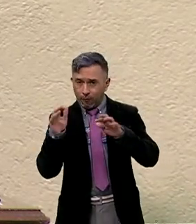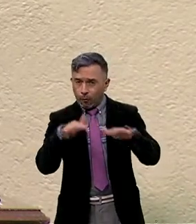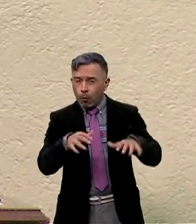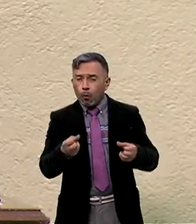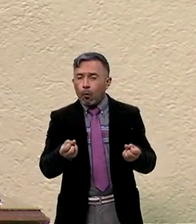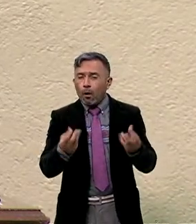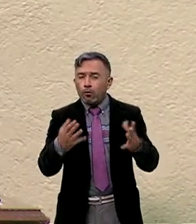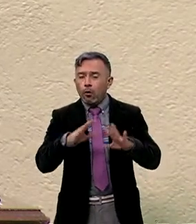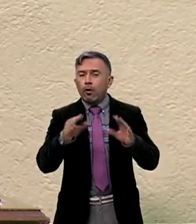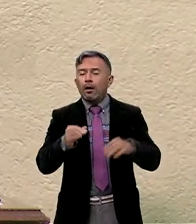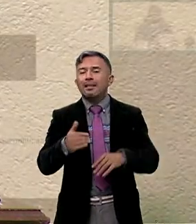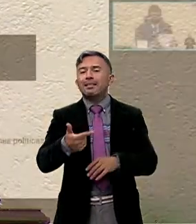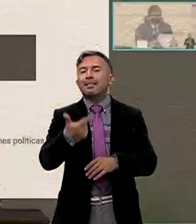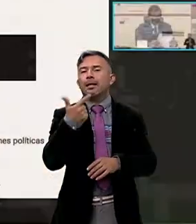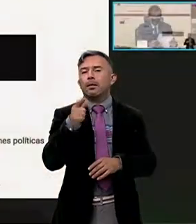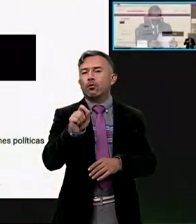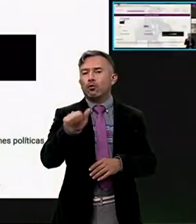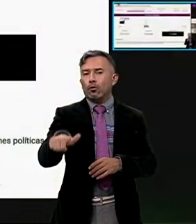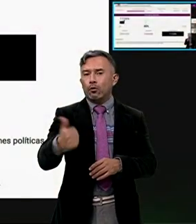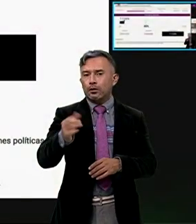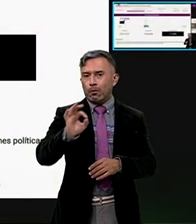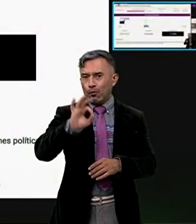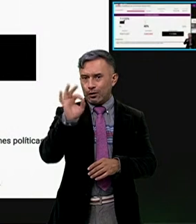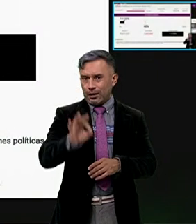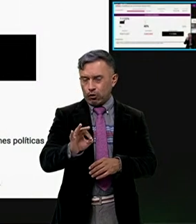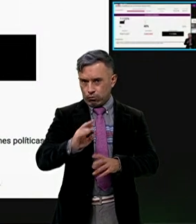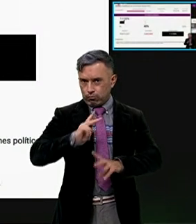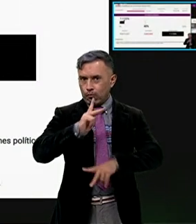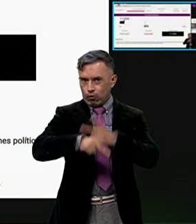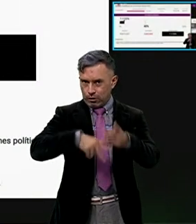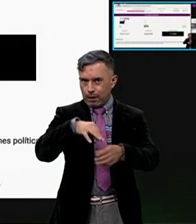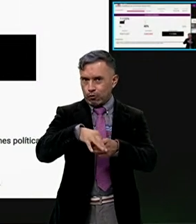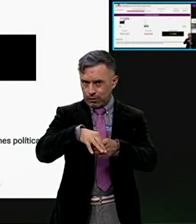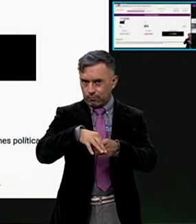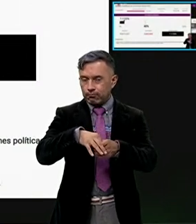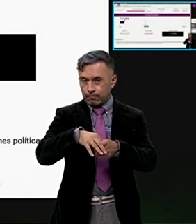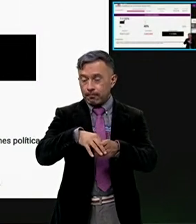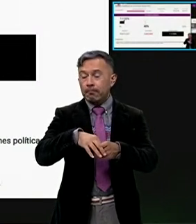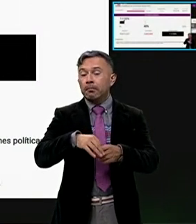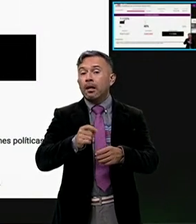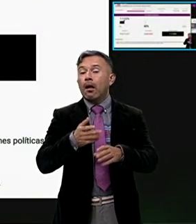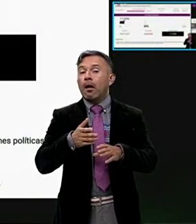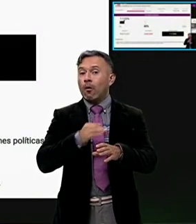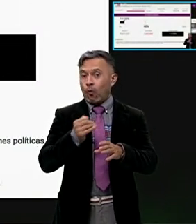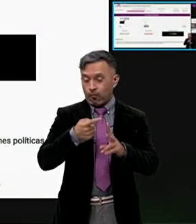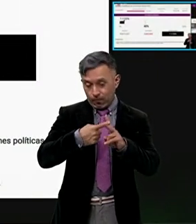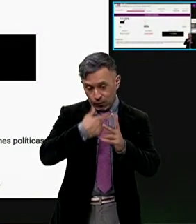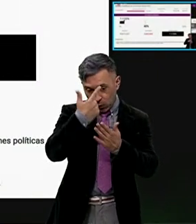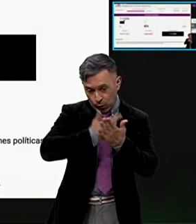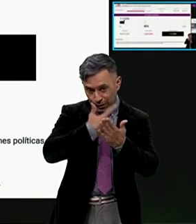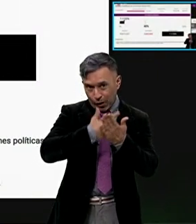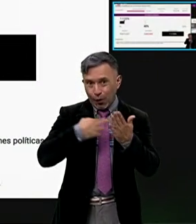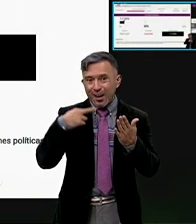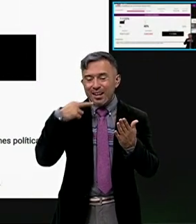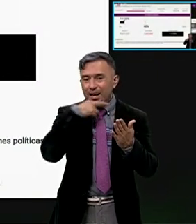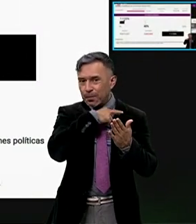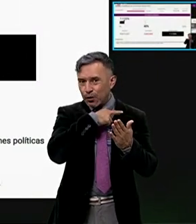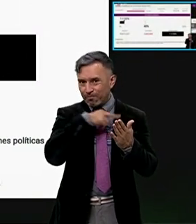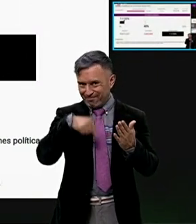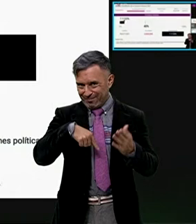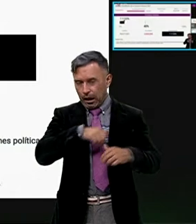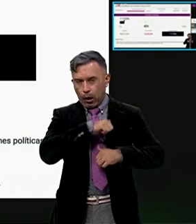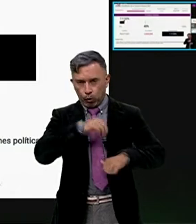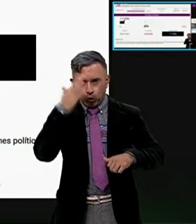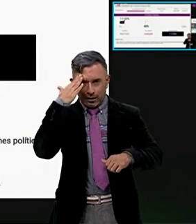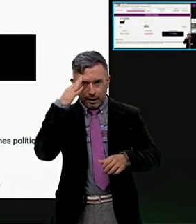7.1 11% ven por cierto dentro de la estimación que arrojó el conteo rápido dispuesto por esta autoridad